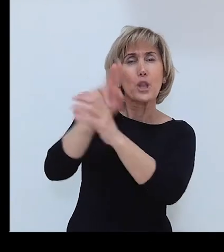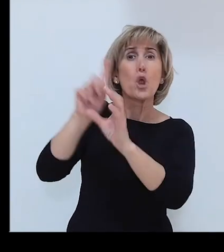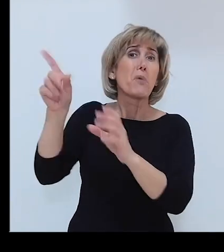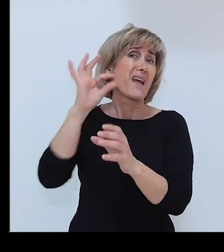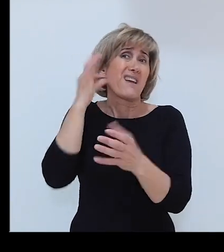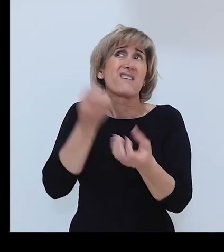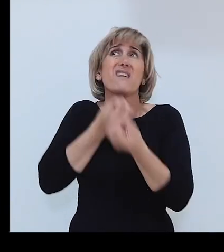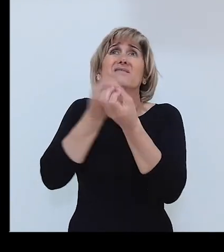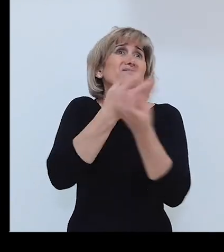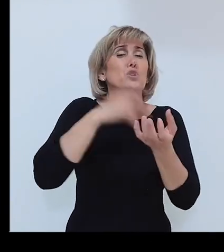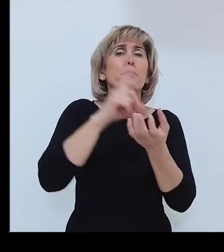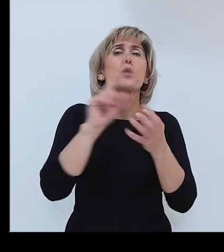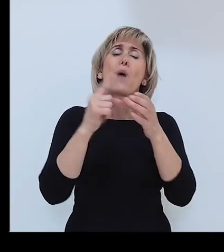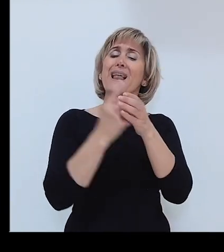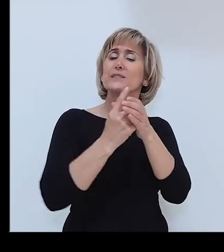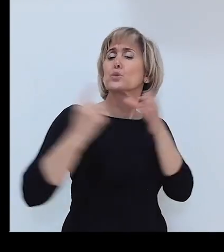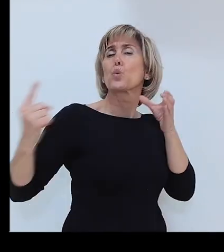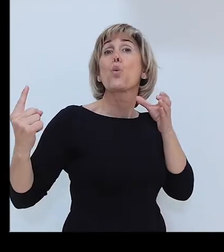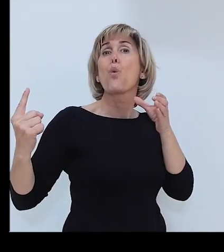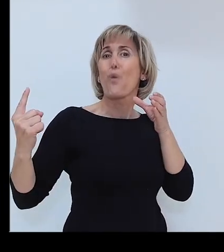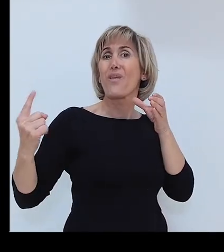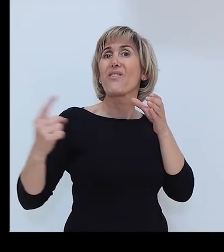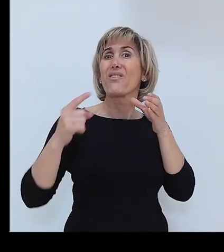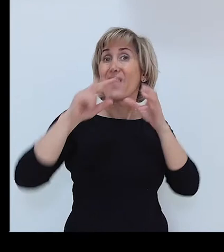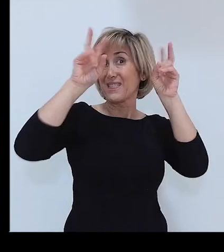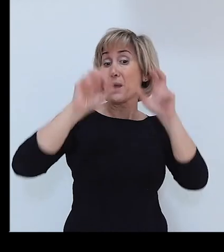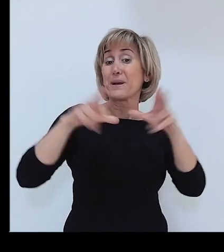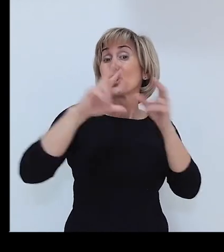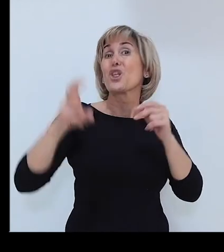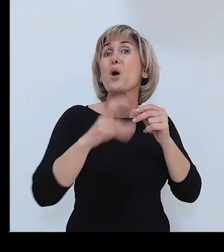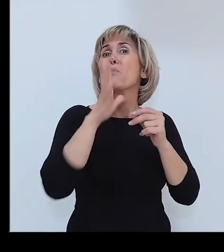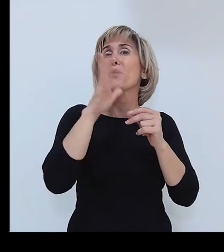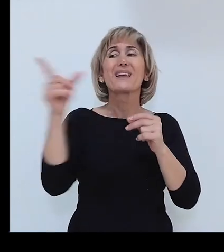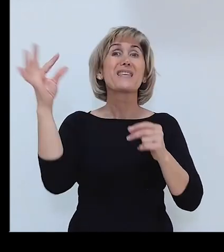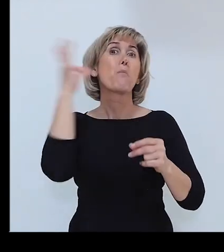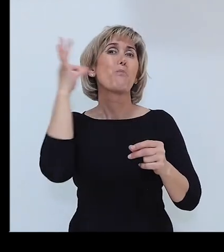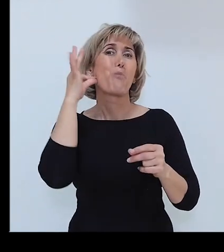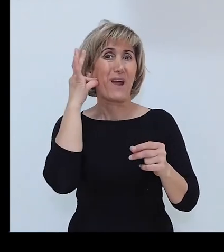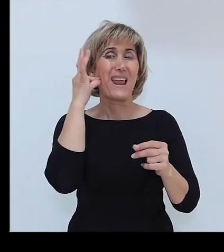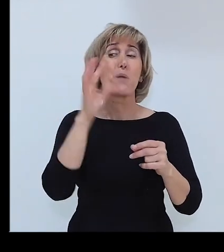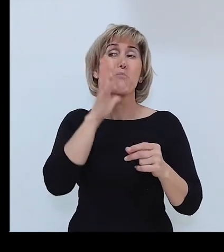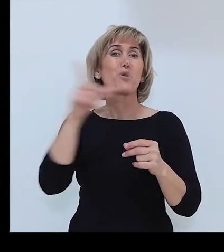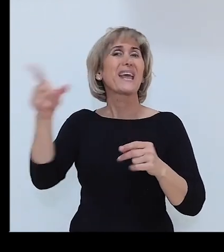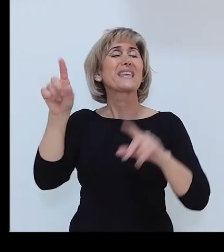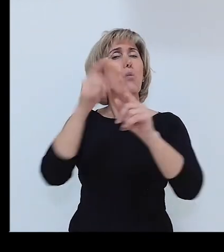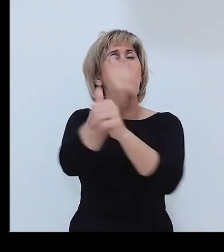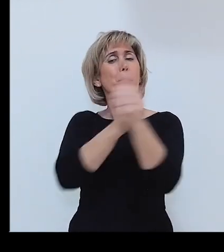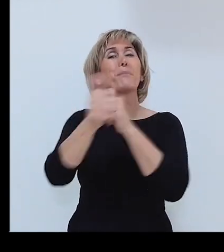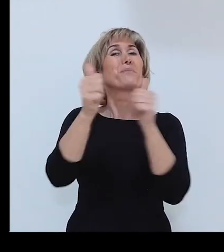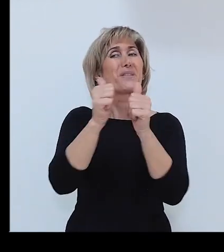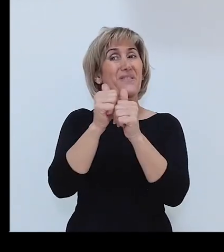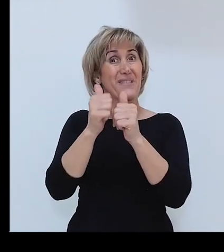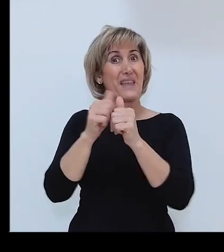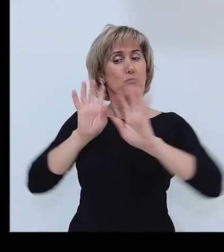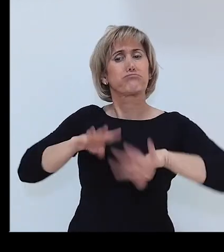simplemente excluida, pues, por ser mujer y por no estar en la cabeza de los que compilaron estas cosas. Creo que hay una